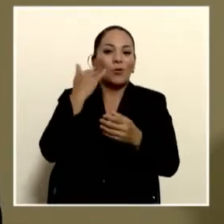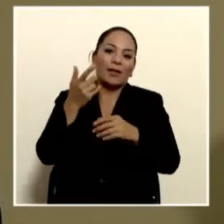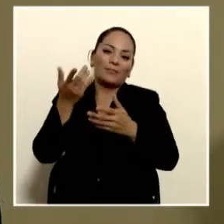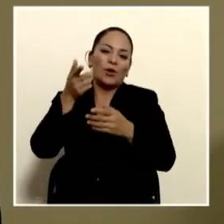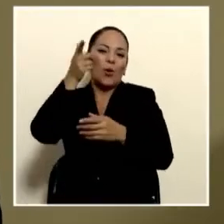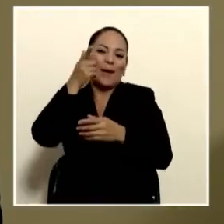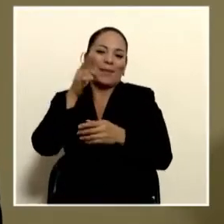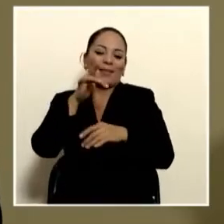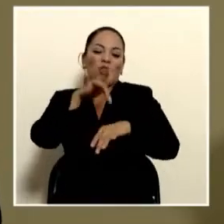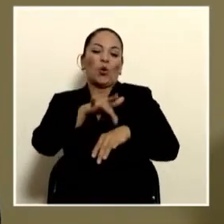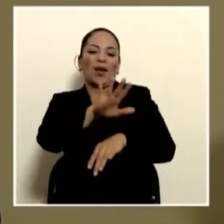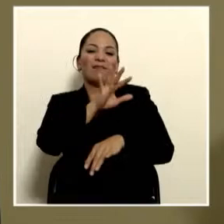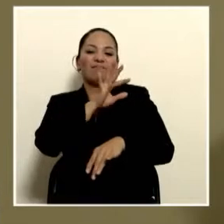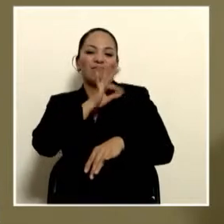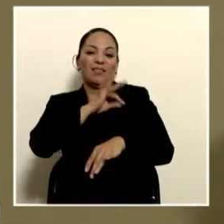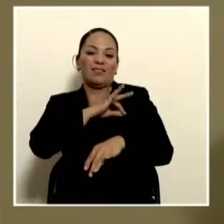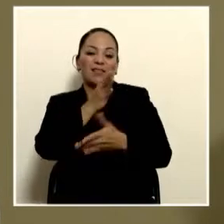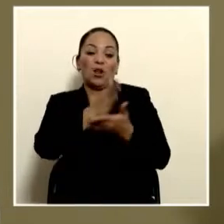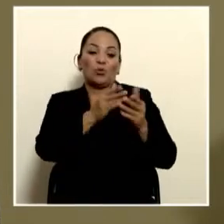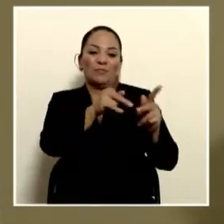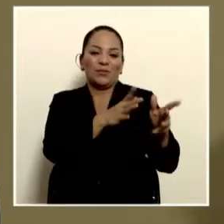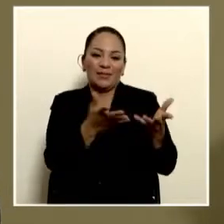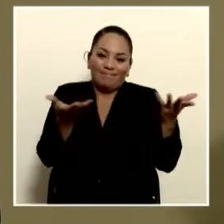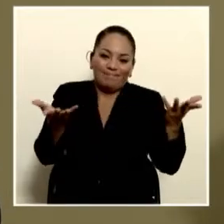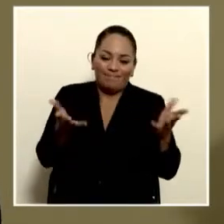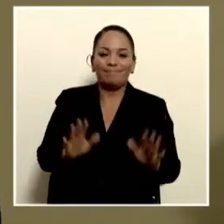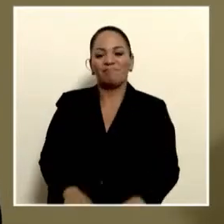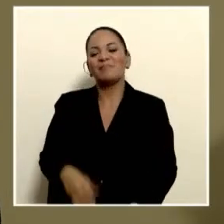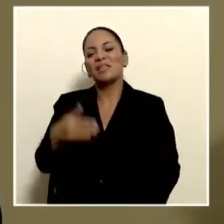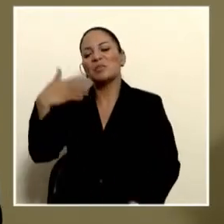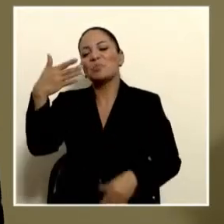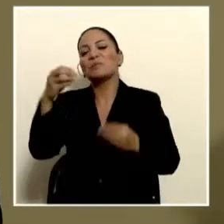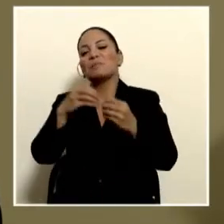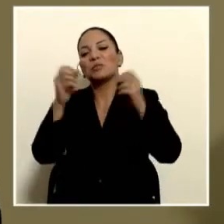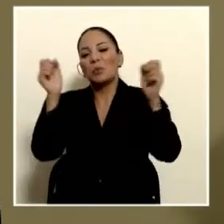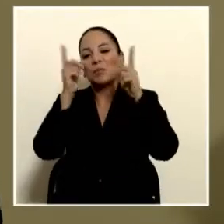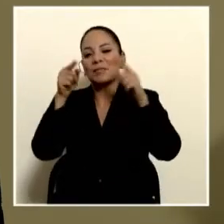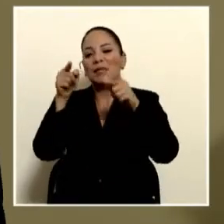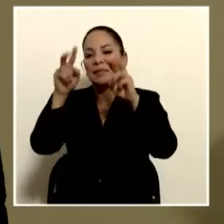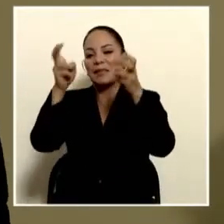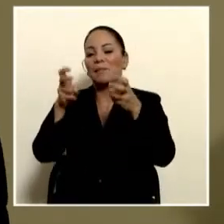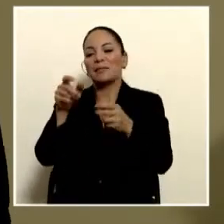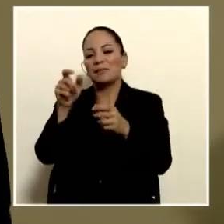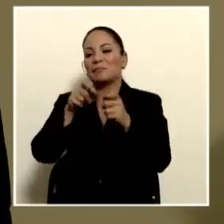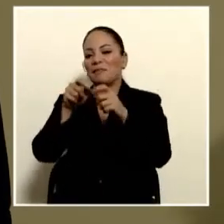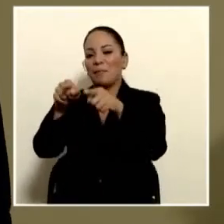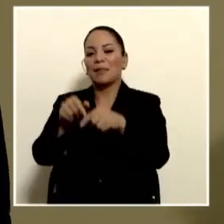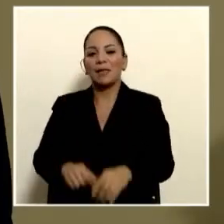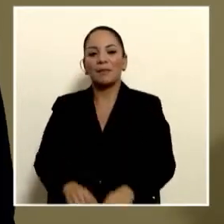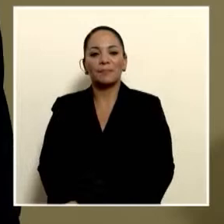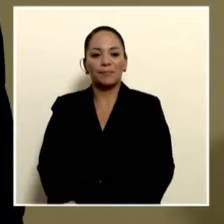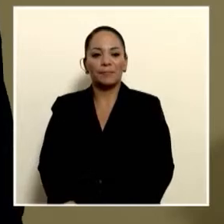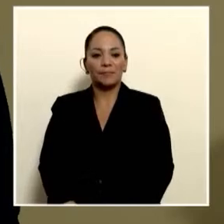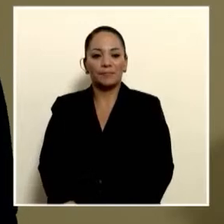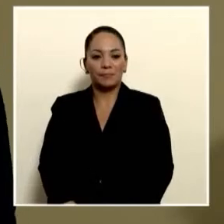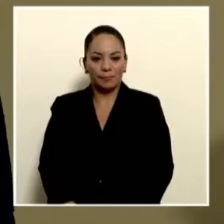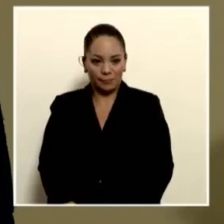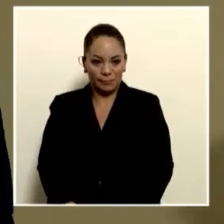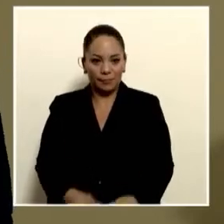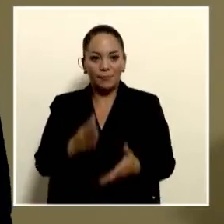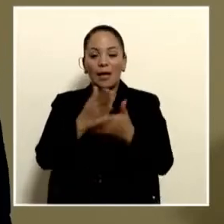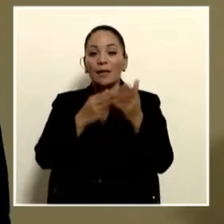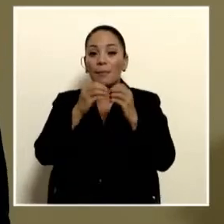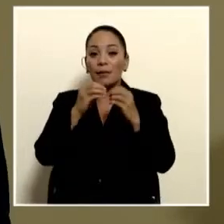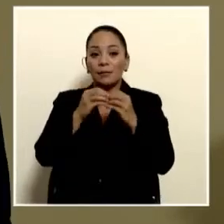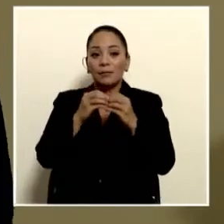¿no? Pero bueno, ahí va a haber más sorpresas sobre ese tema particular. Bueno, ¿hay queda alguien más?